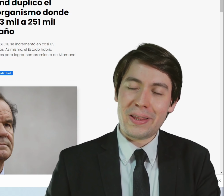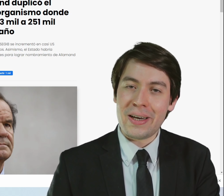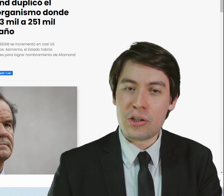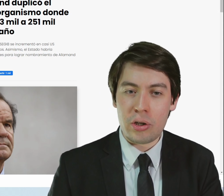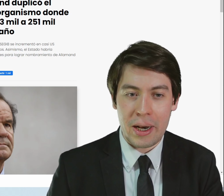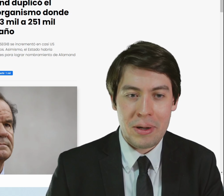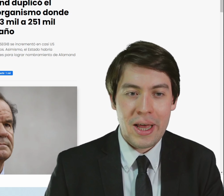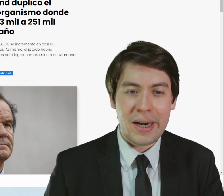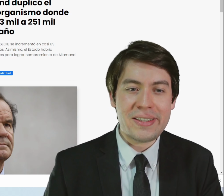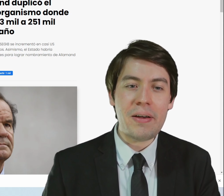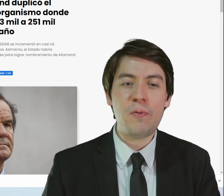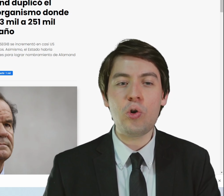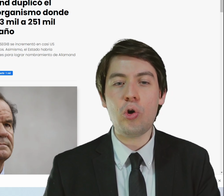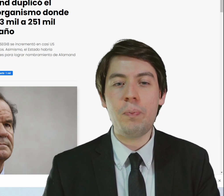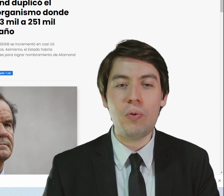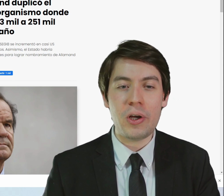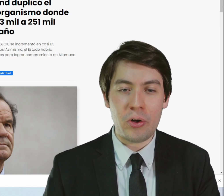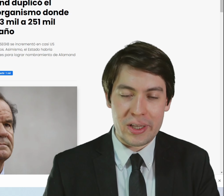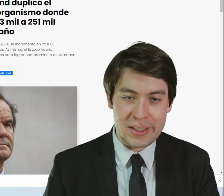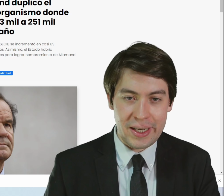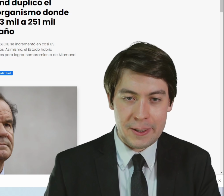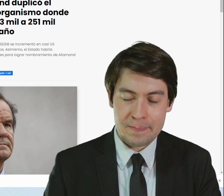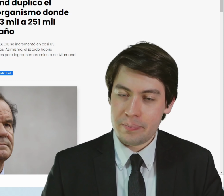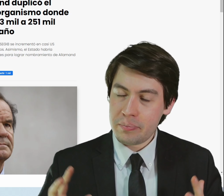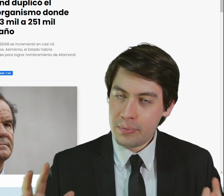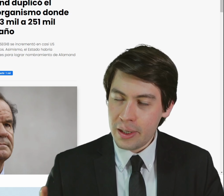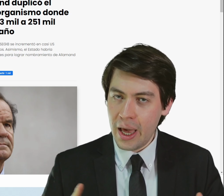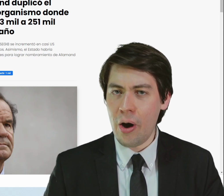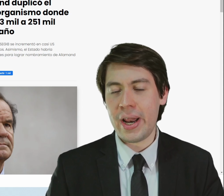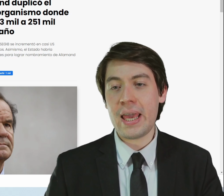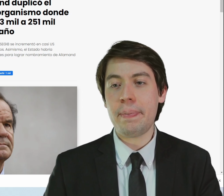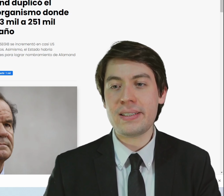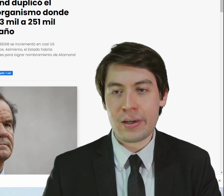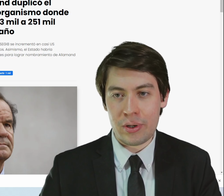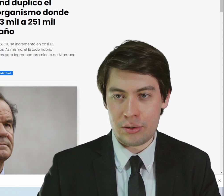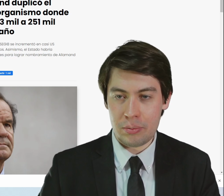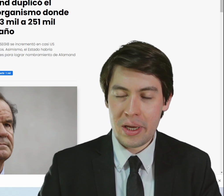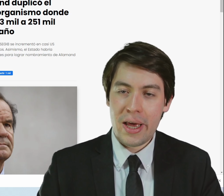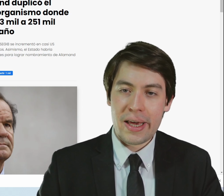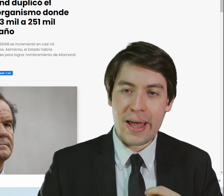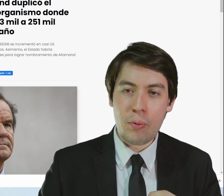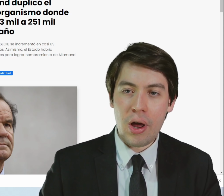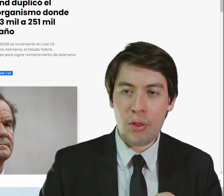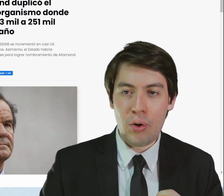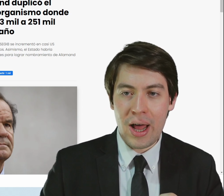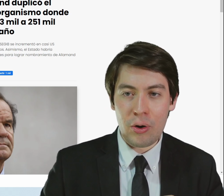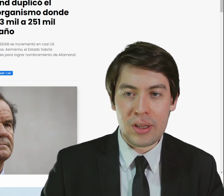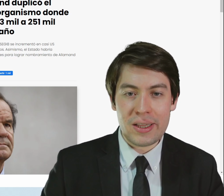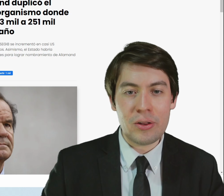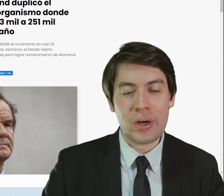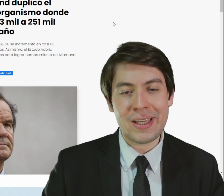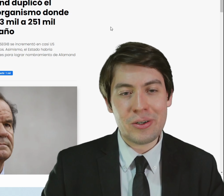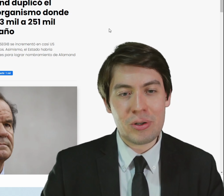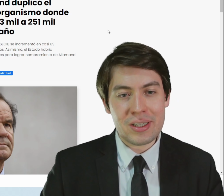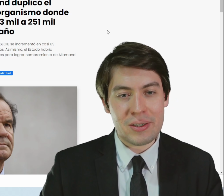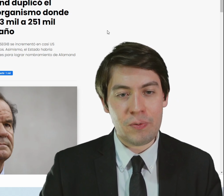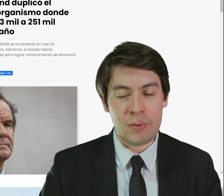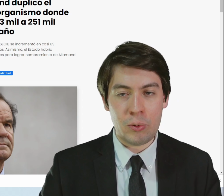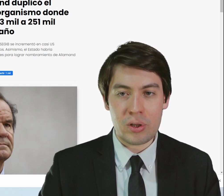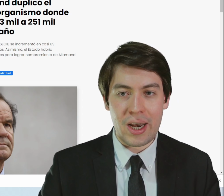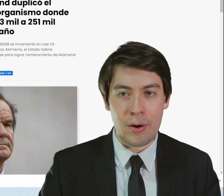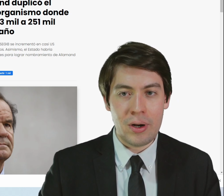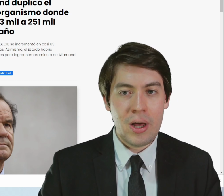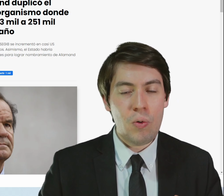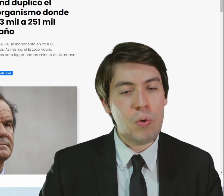internacional recibe fondos públicos de chile ahora qué pasa con eso que de acuerdo a los distintos registros que se